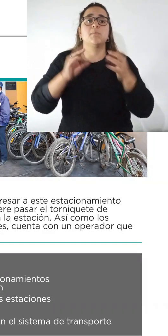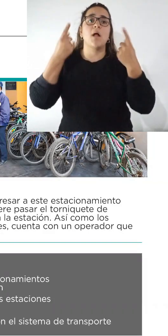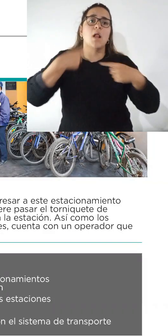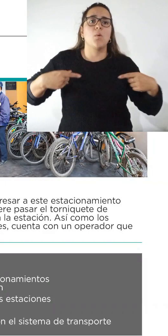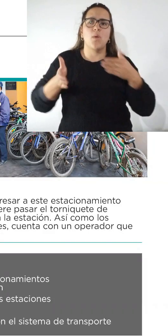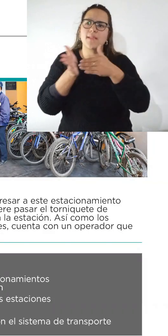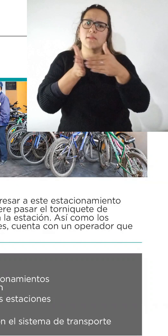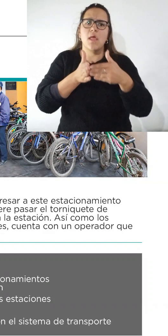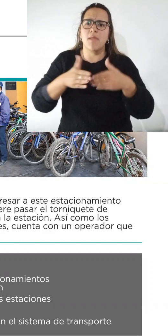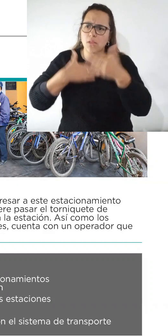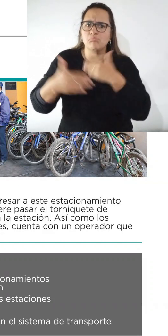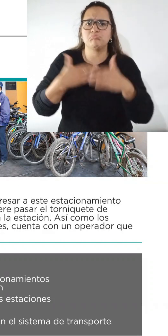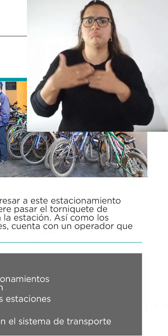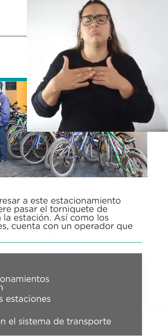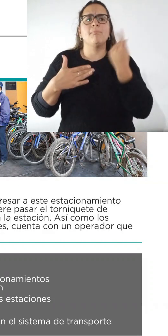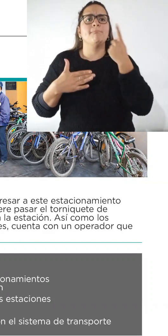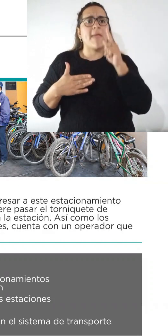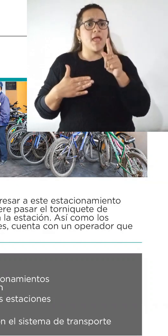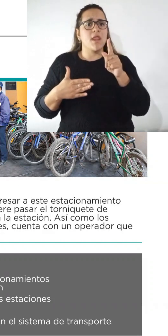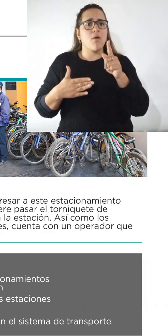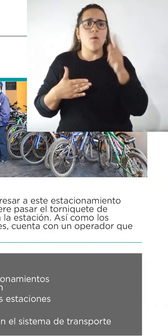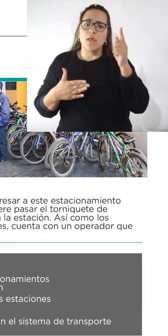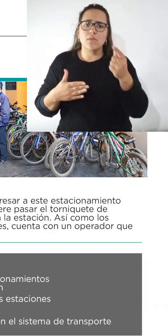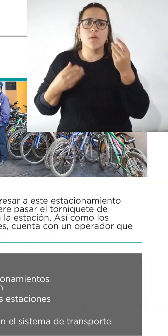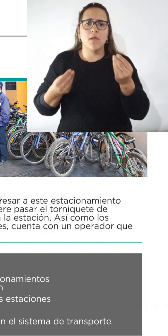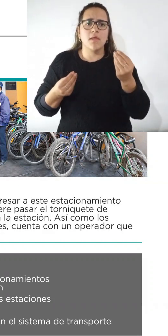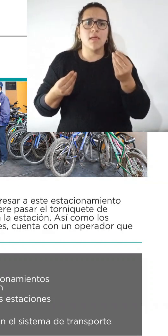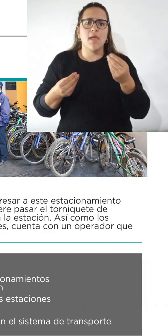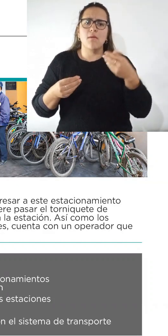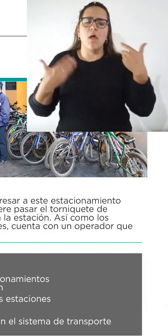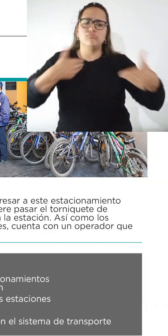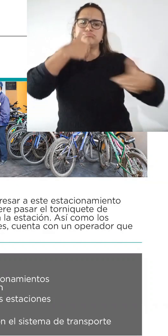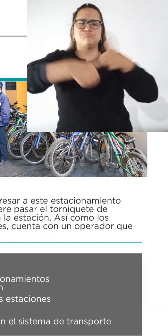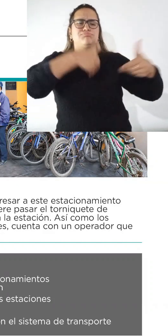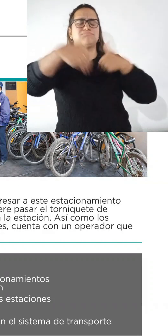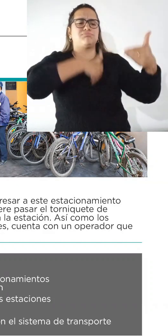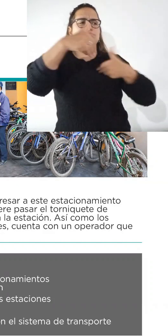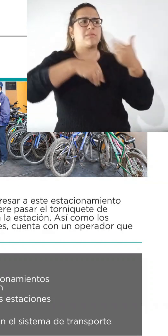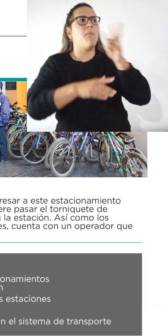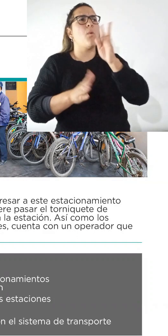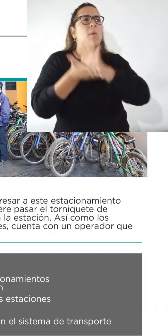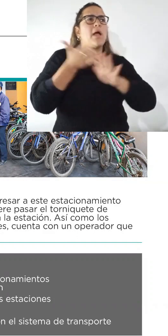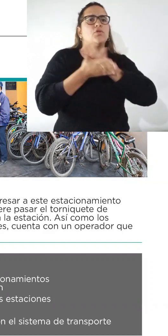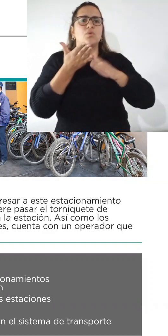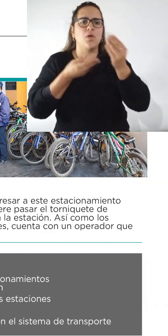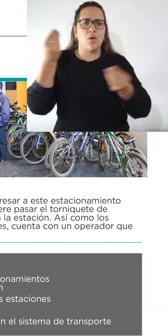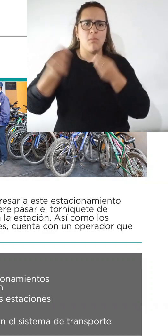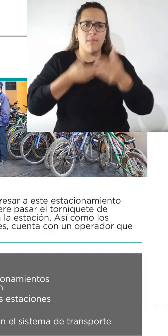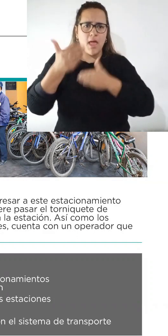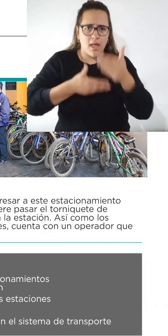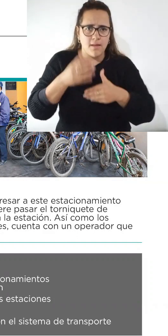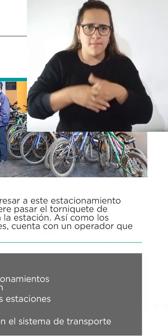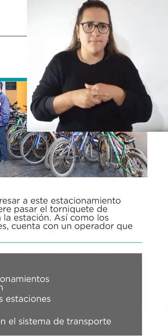se empezaron a implementar algunos estacionamientos, pero estos pues tienen una alta demanda y están buscando nuevas